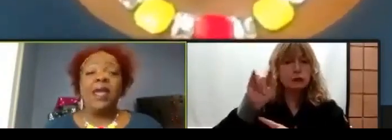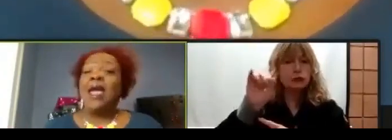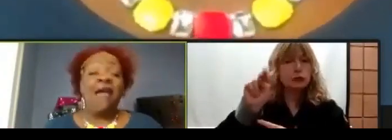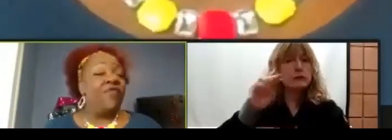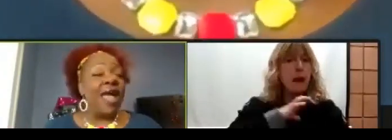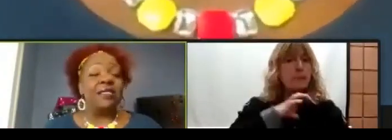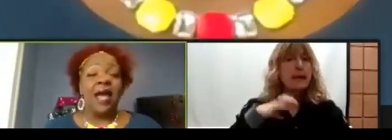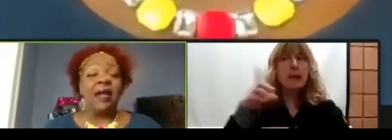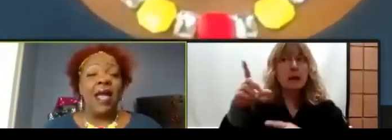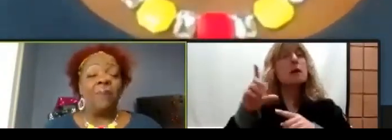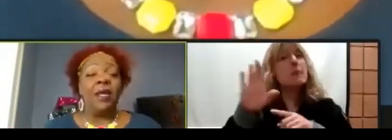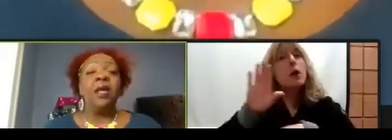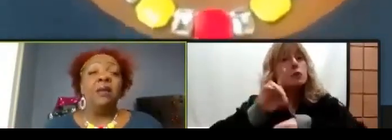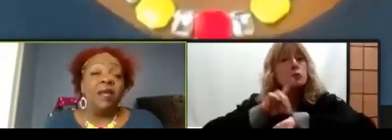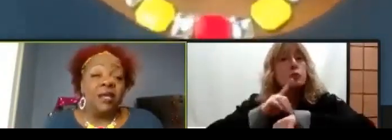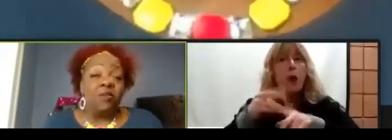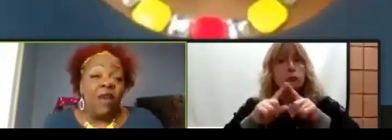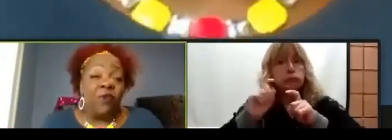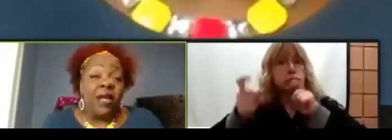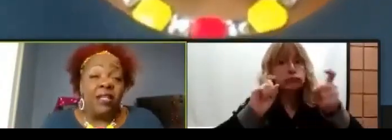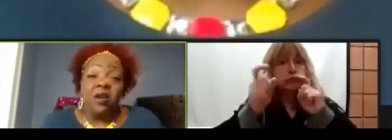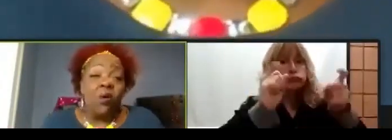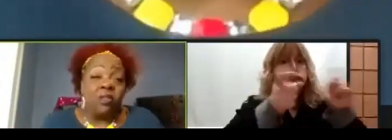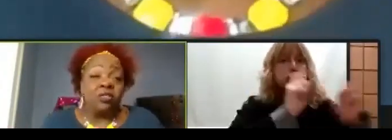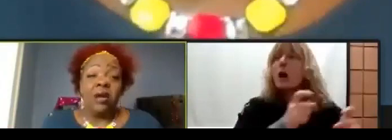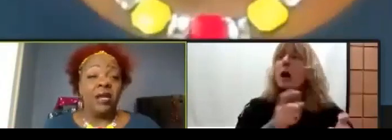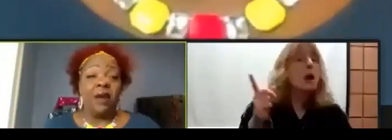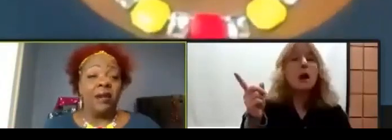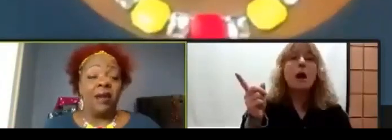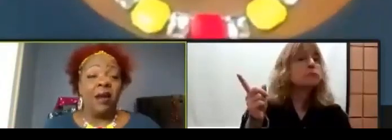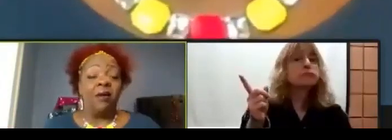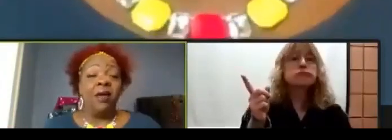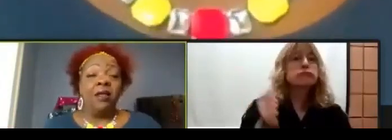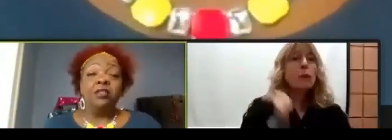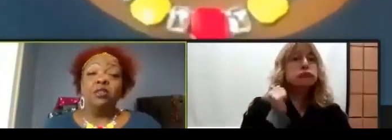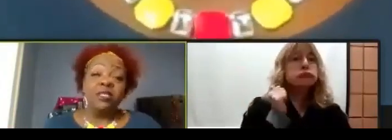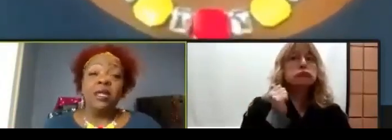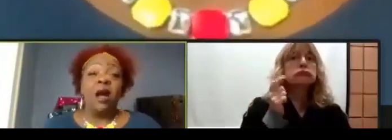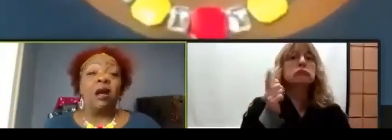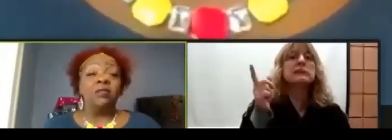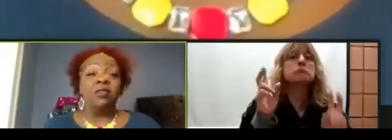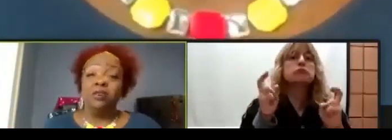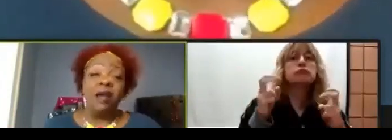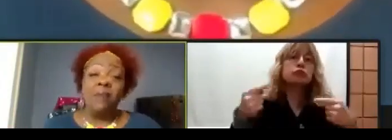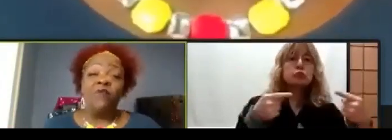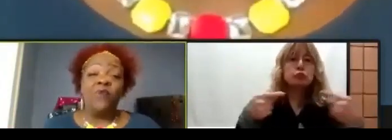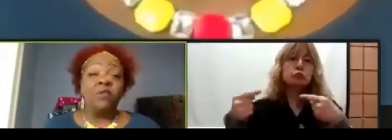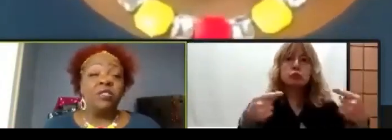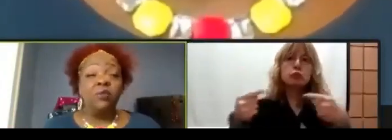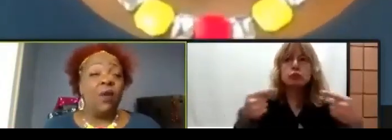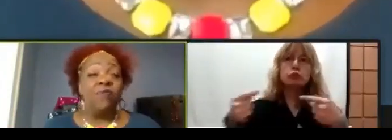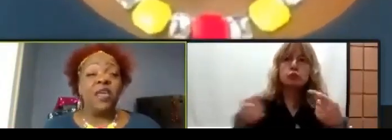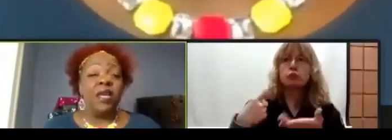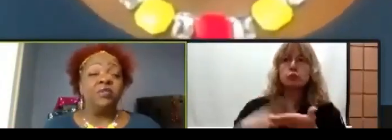firmarlo y soltar el dinero y no está pasando porque están cambiando caballos ahorita nos están doblando la brazo